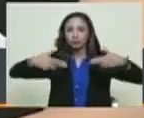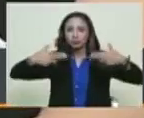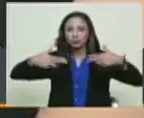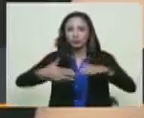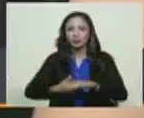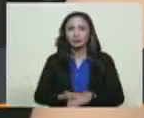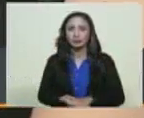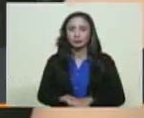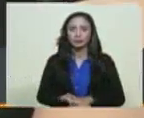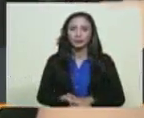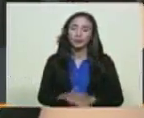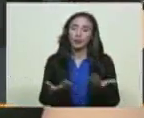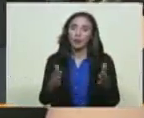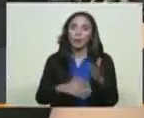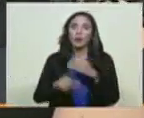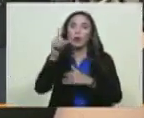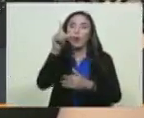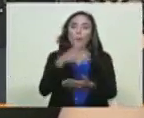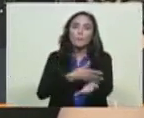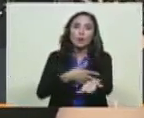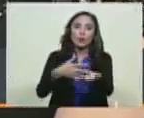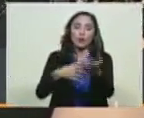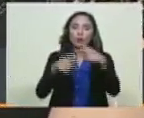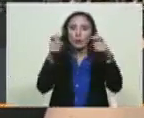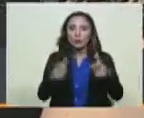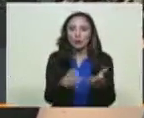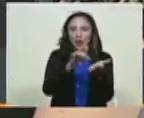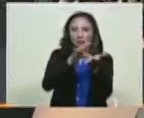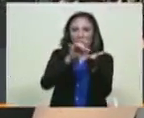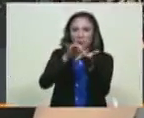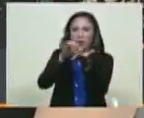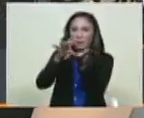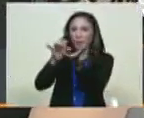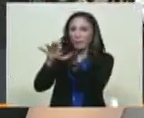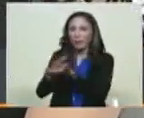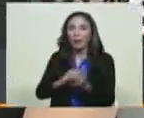con más de un millón de exiliados y expulsados